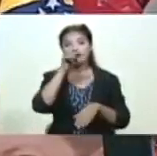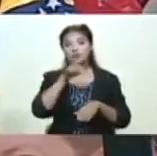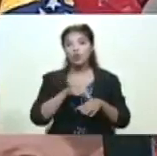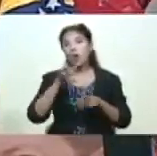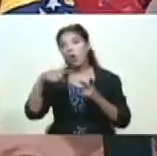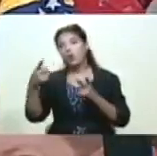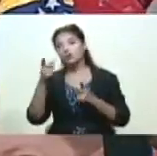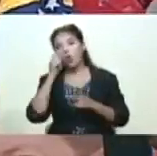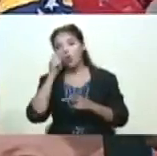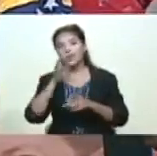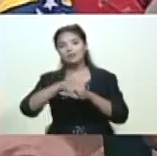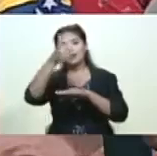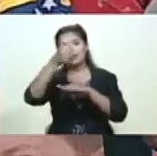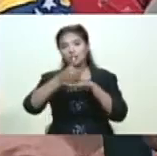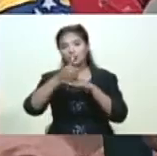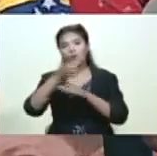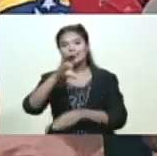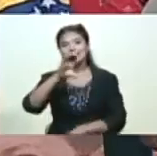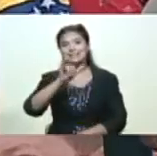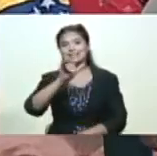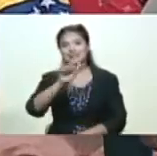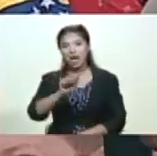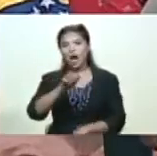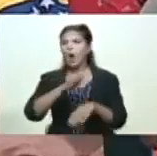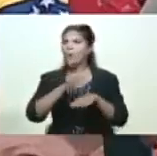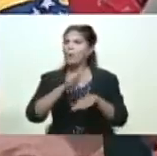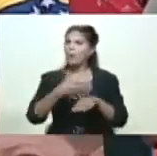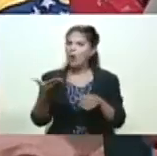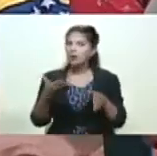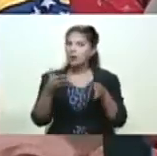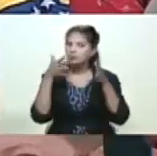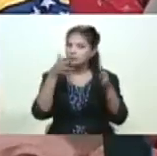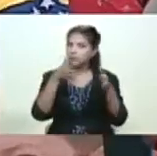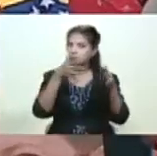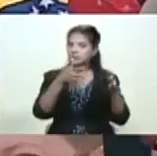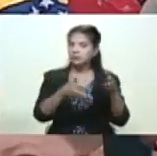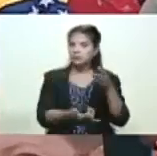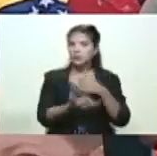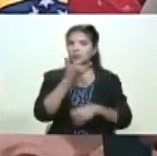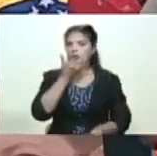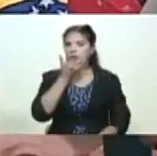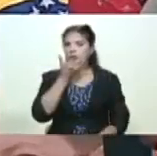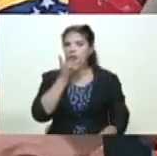Mike Pompeo, director de la CIA. ¿Por qué lo llevaron a este error?